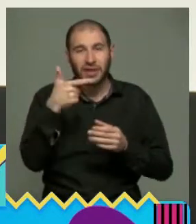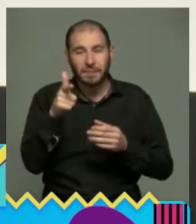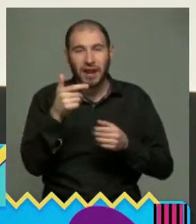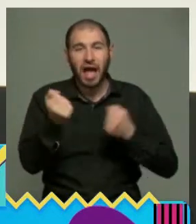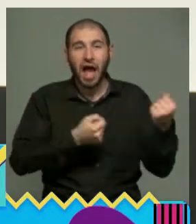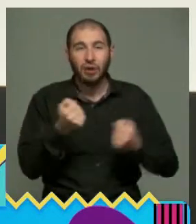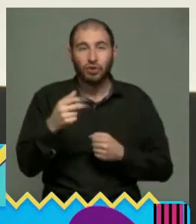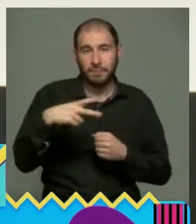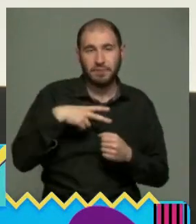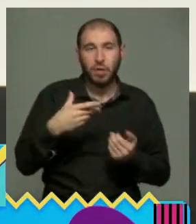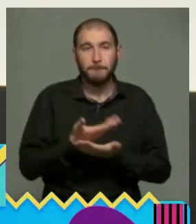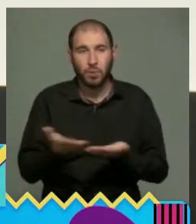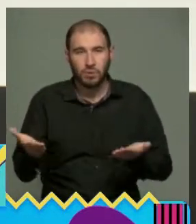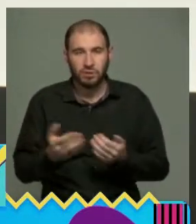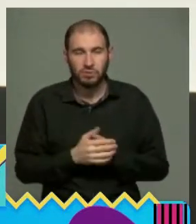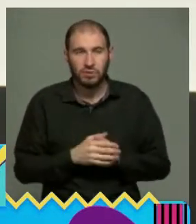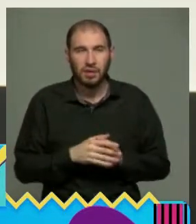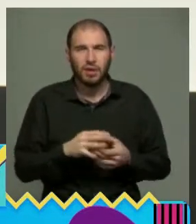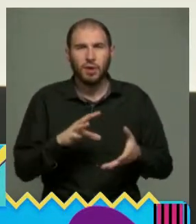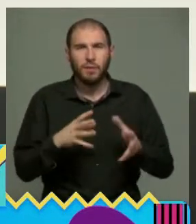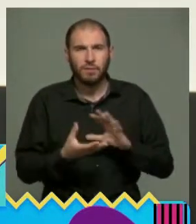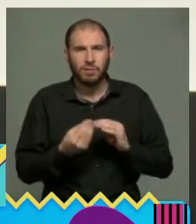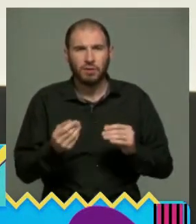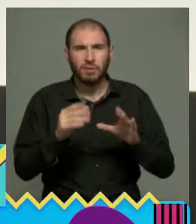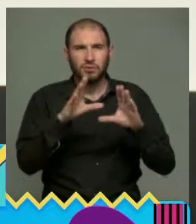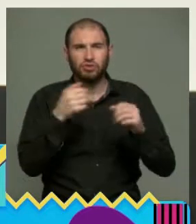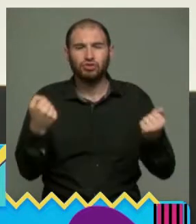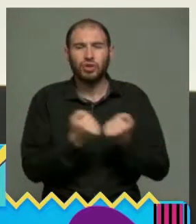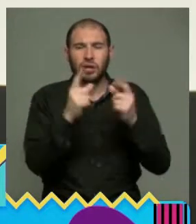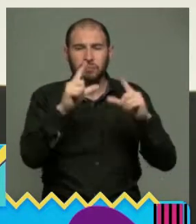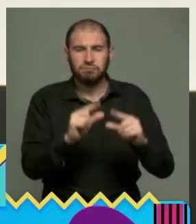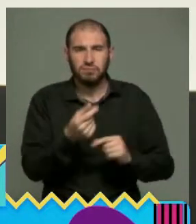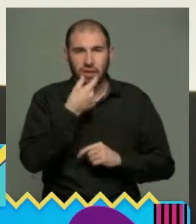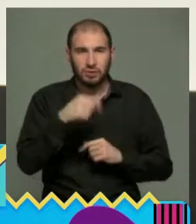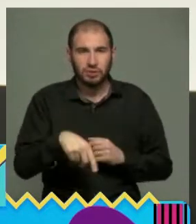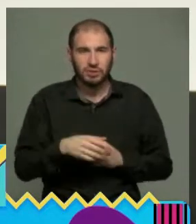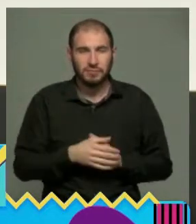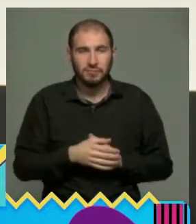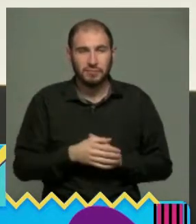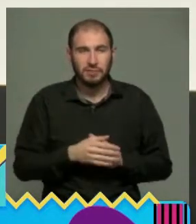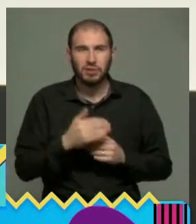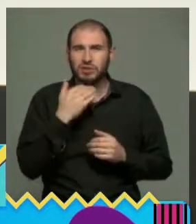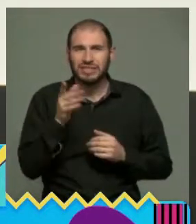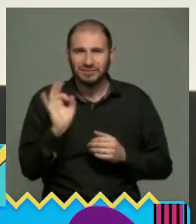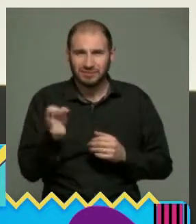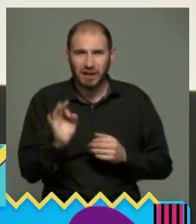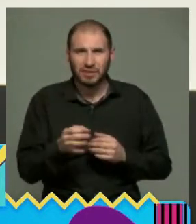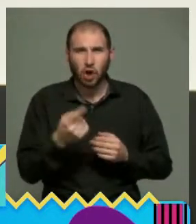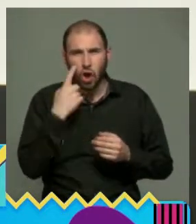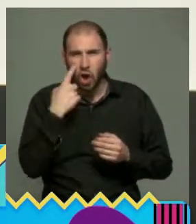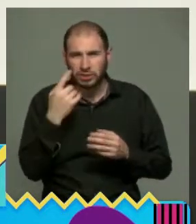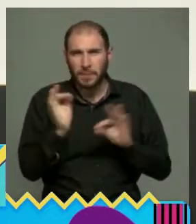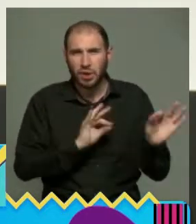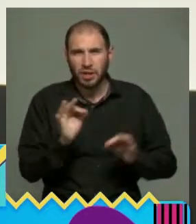los vehículos tanto privados como públicos, de algún modo para mermar la cantidad de accidentes en la provincia de Mendoza. No sé si estaban al tanto, si conocen más o